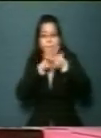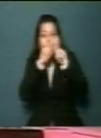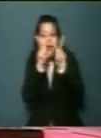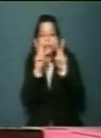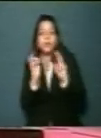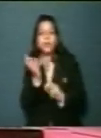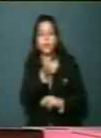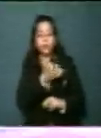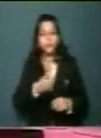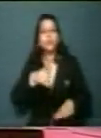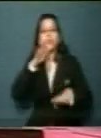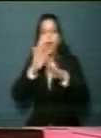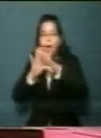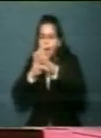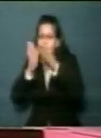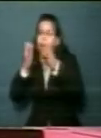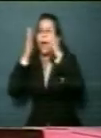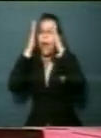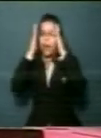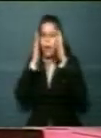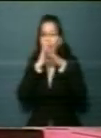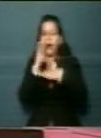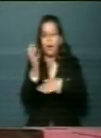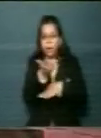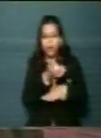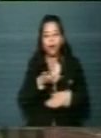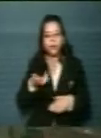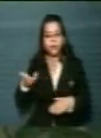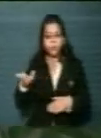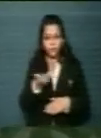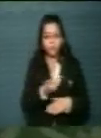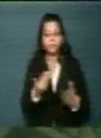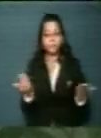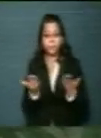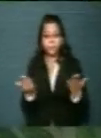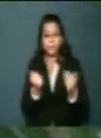llamado que nos hiciera,